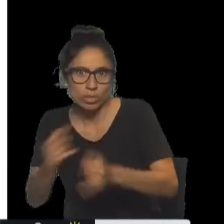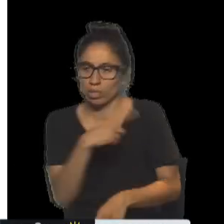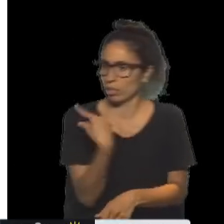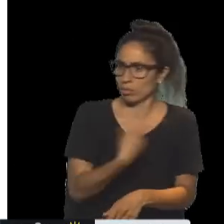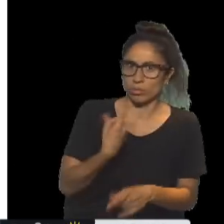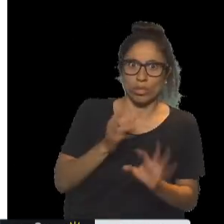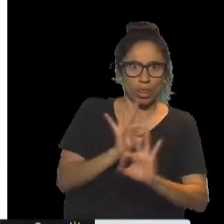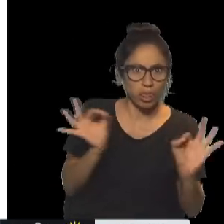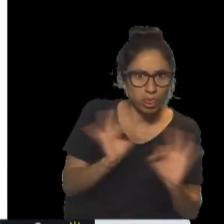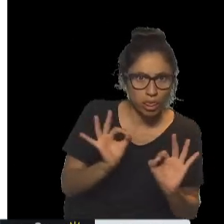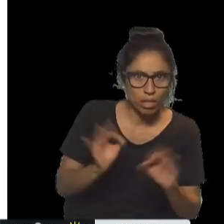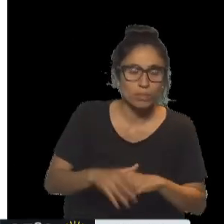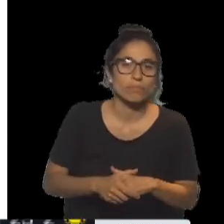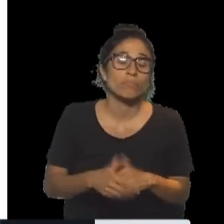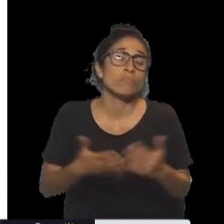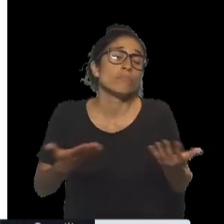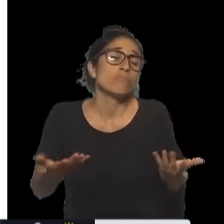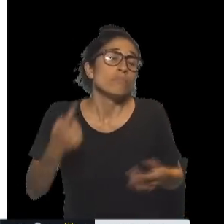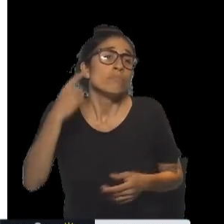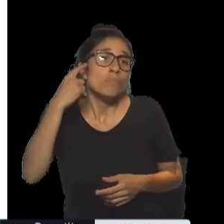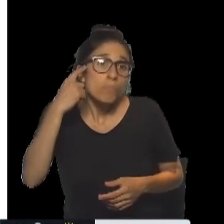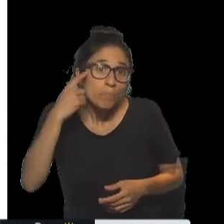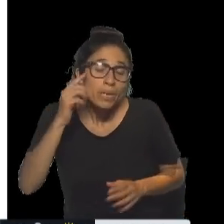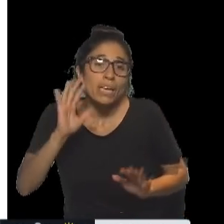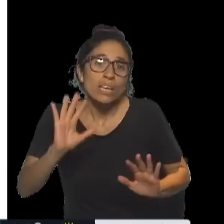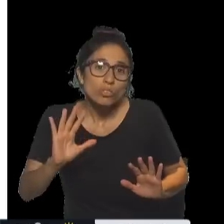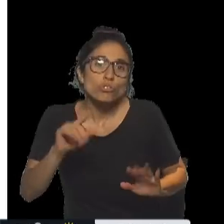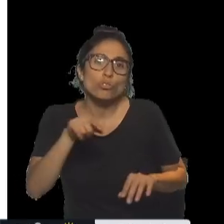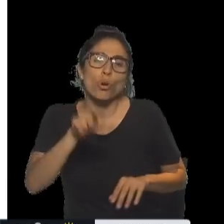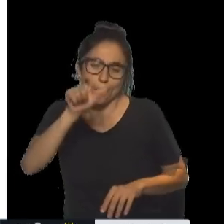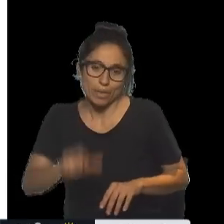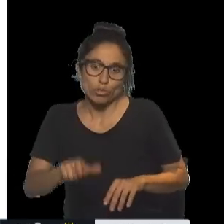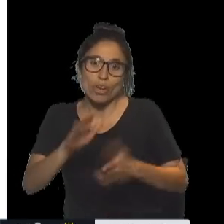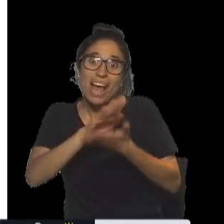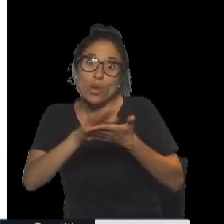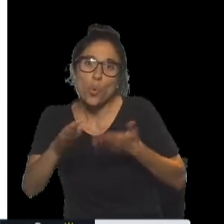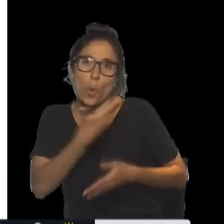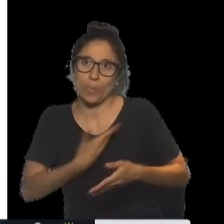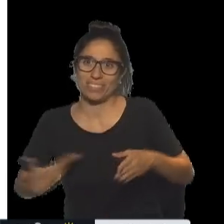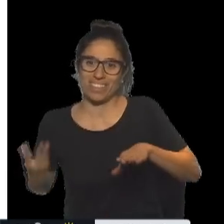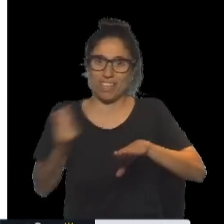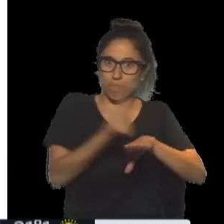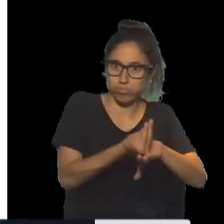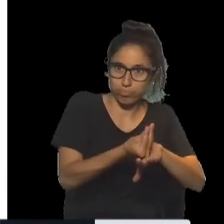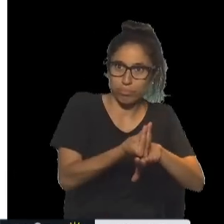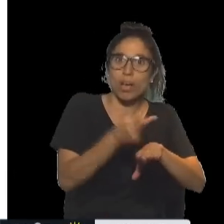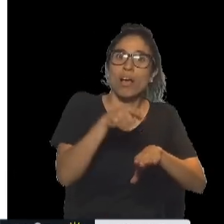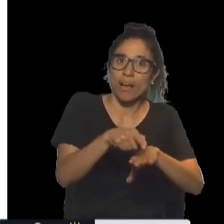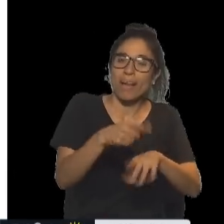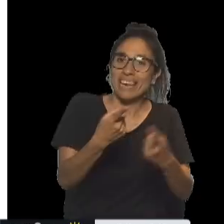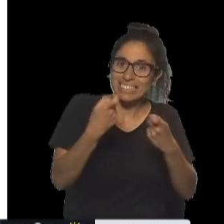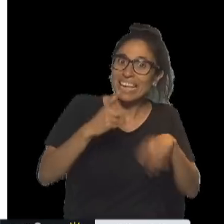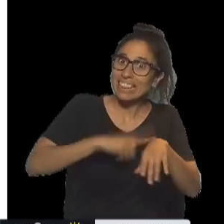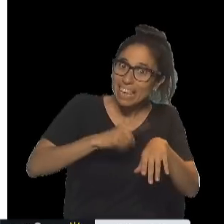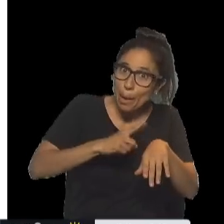y todavía se está acomodando en la gestión de un gobierno nacional, comete errores. Y lo bueno es reconocerlos rápidamente y corregirlos rápidamente.